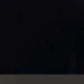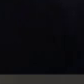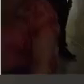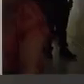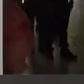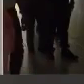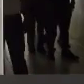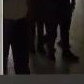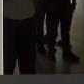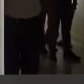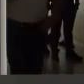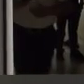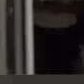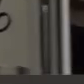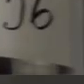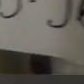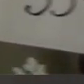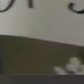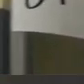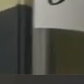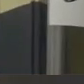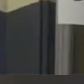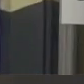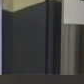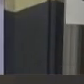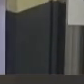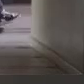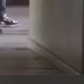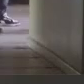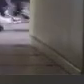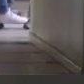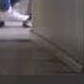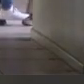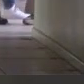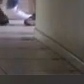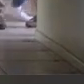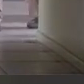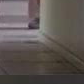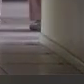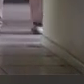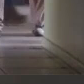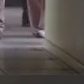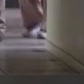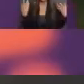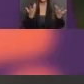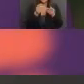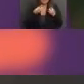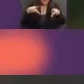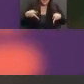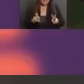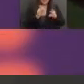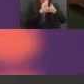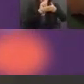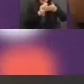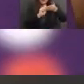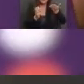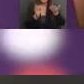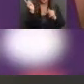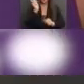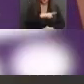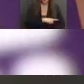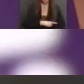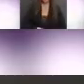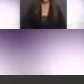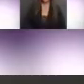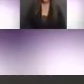documento y claro, el tradicionalismo, el tema religioso, la ruralidad, yo creo que fueron elementos sustanciales y bueno, y Enrique